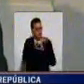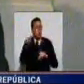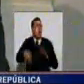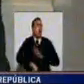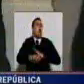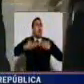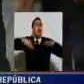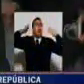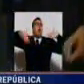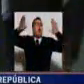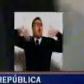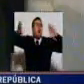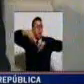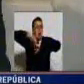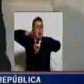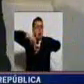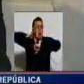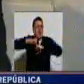Conclusiones entonces.